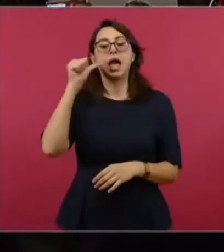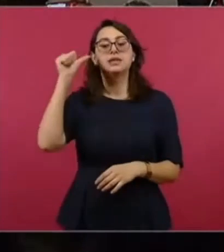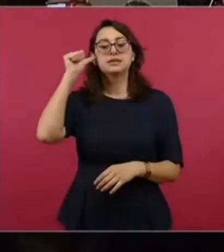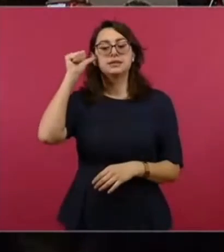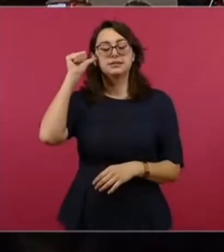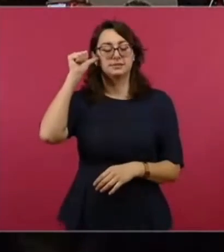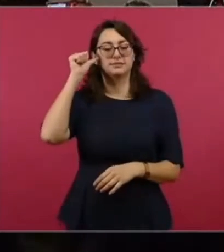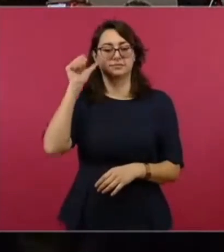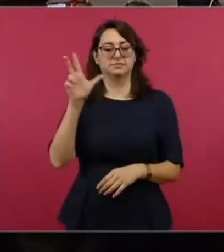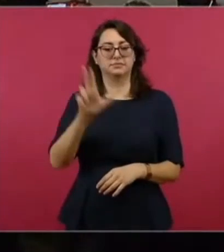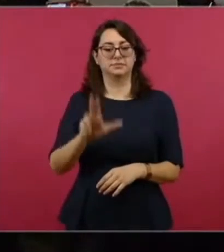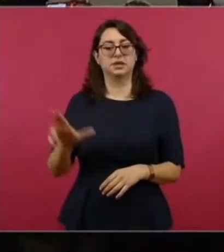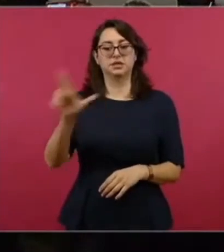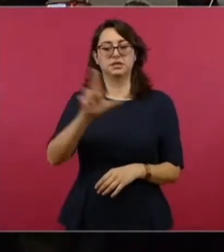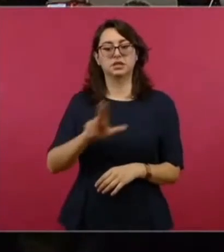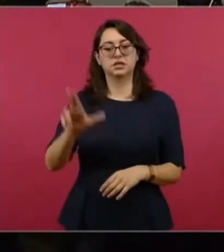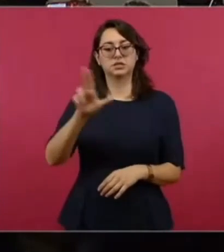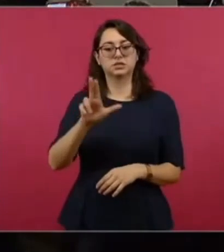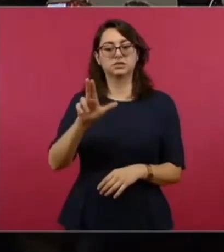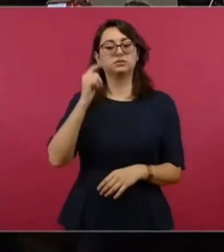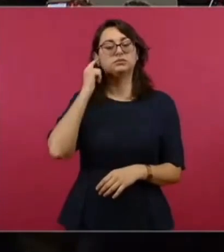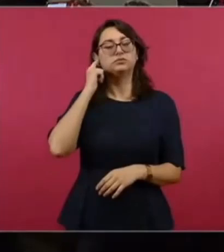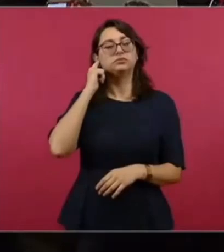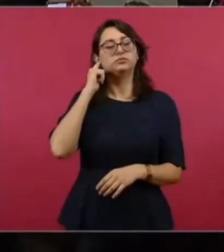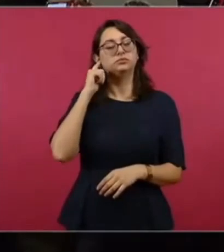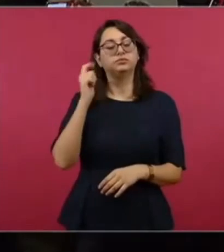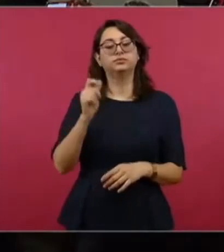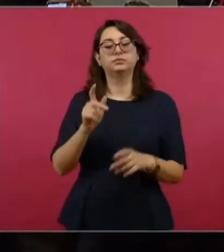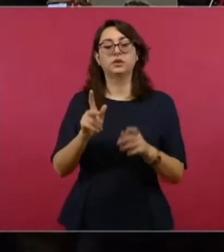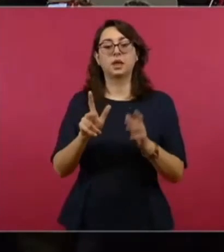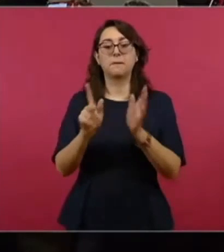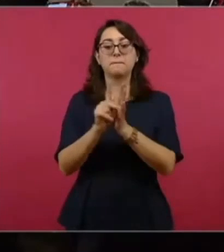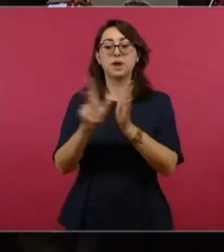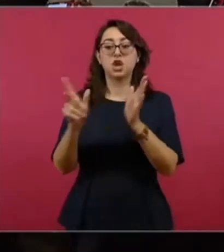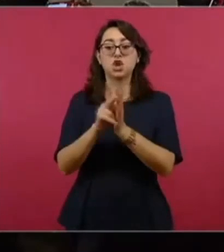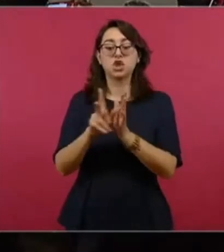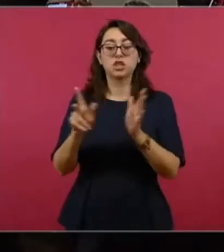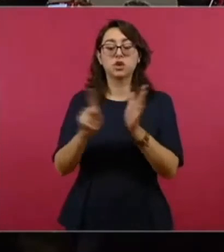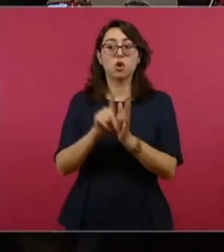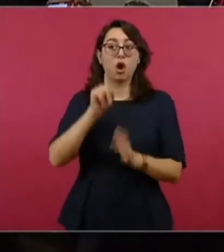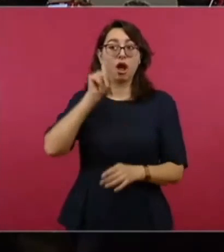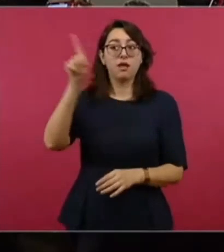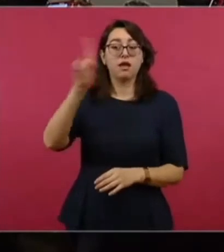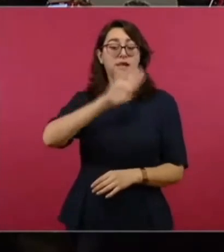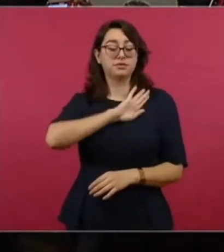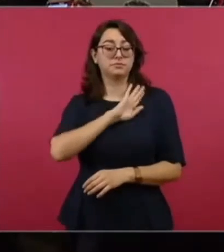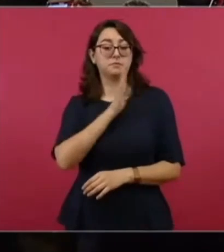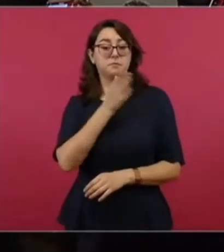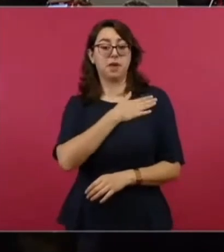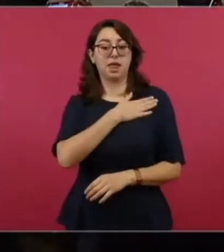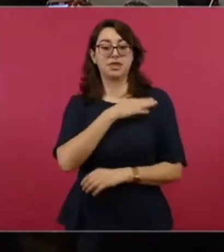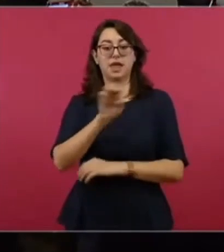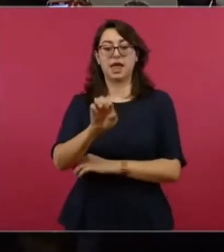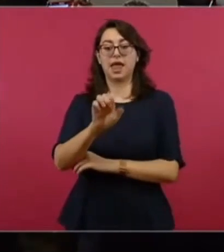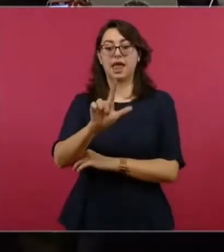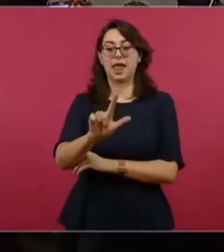publicada en el periódico El País de España.